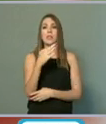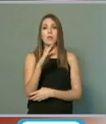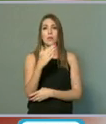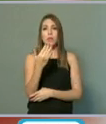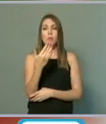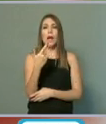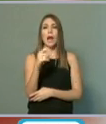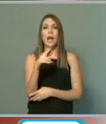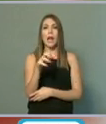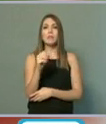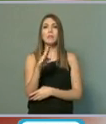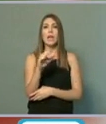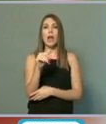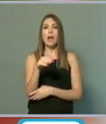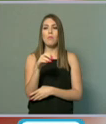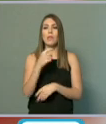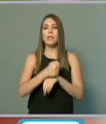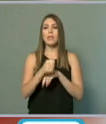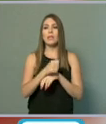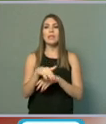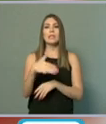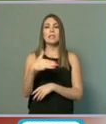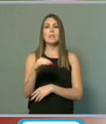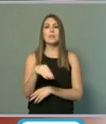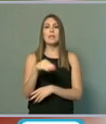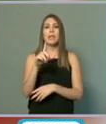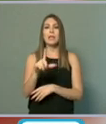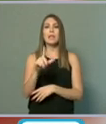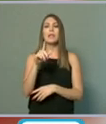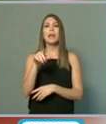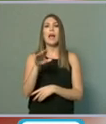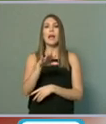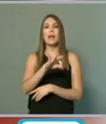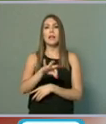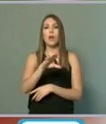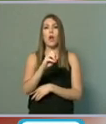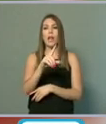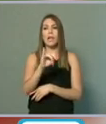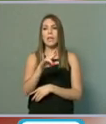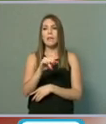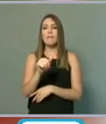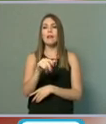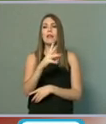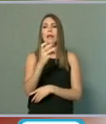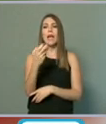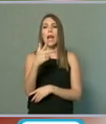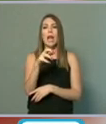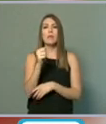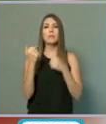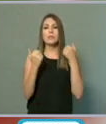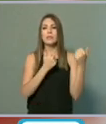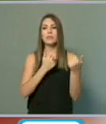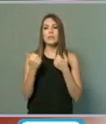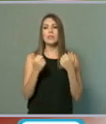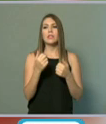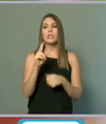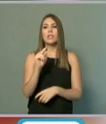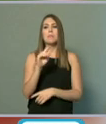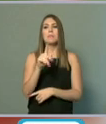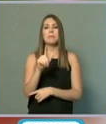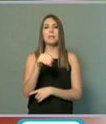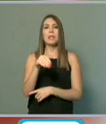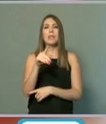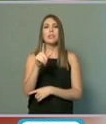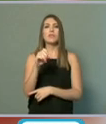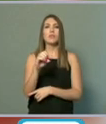camote rallado, 15 mililitros de aceite de oliva, 300 gramos de sandía, 80 mililitros de salsa de soya, un